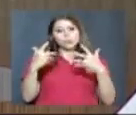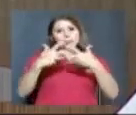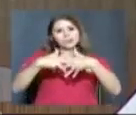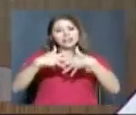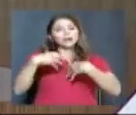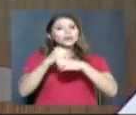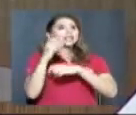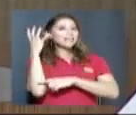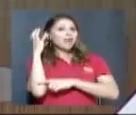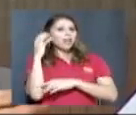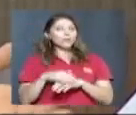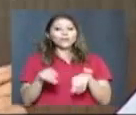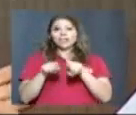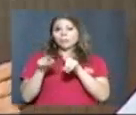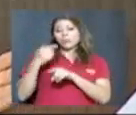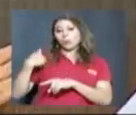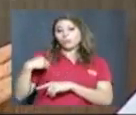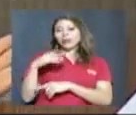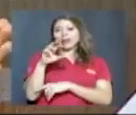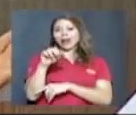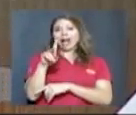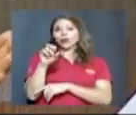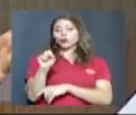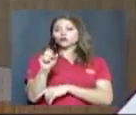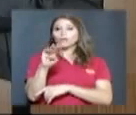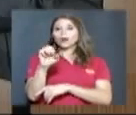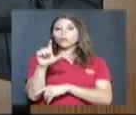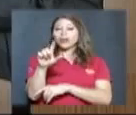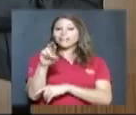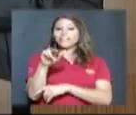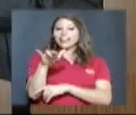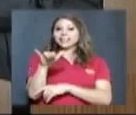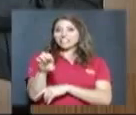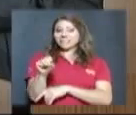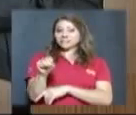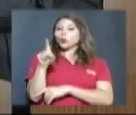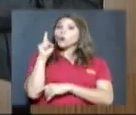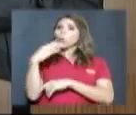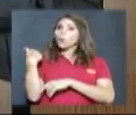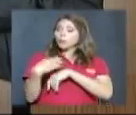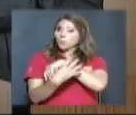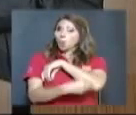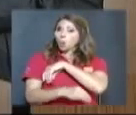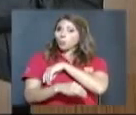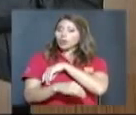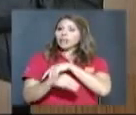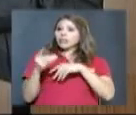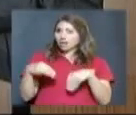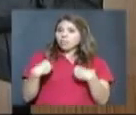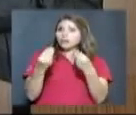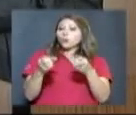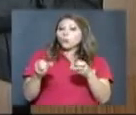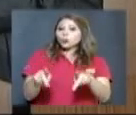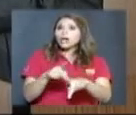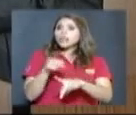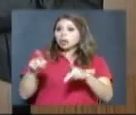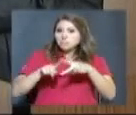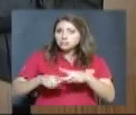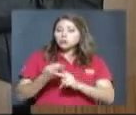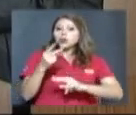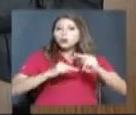Carlos Manuel Reyes, ¿verdad? Era un hombre pobre que le dieron y empezó un negocio en la televisión. ¿Por qué hoy un grupo de campesinos no